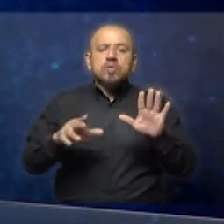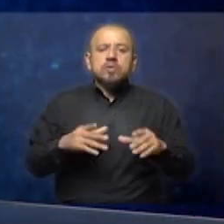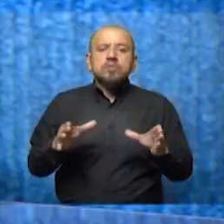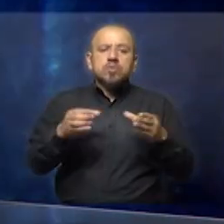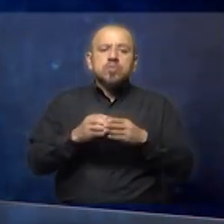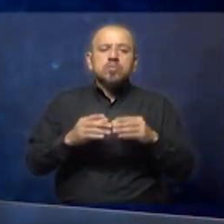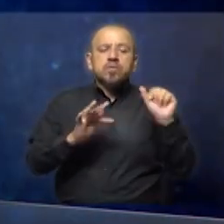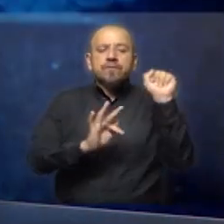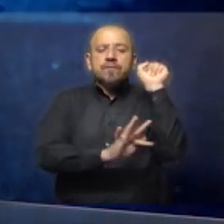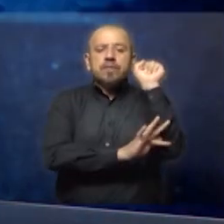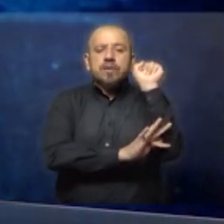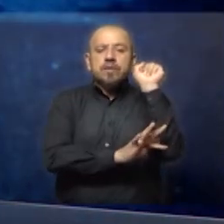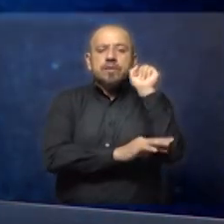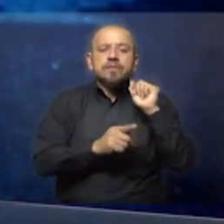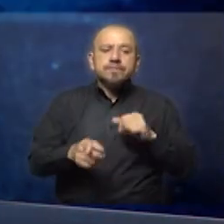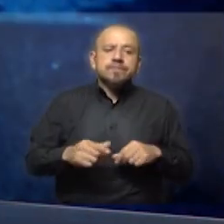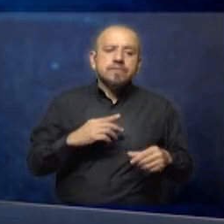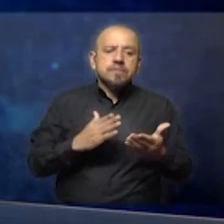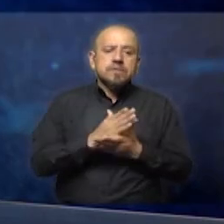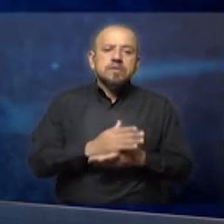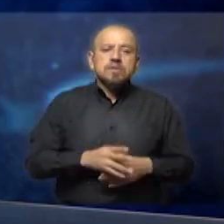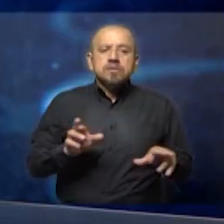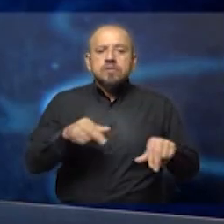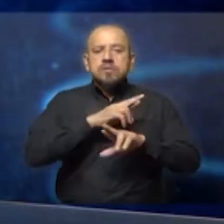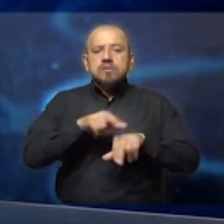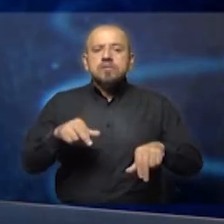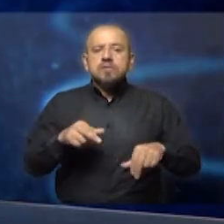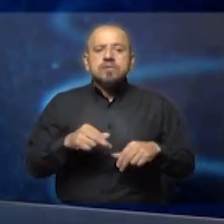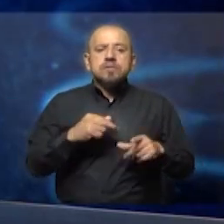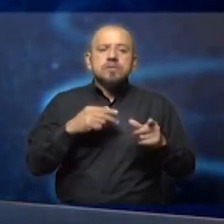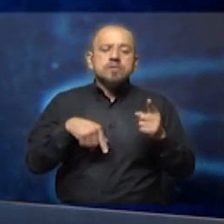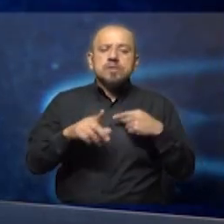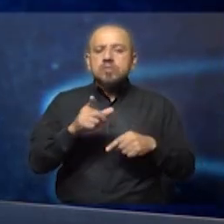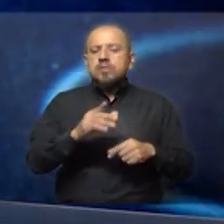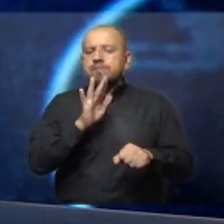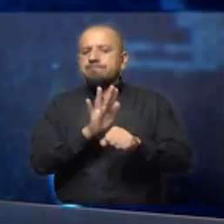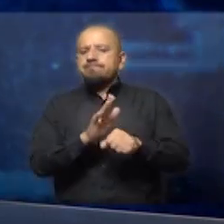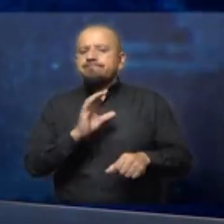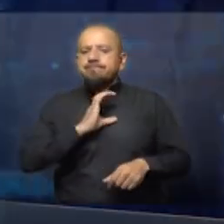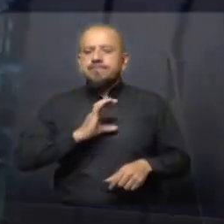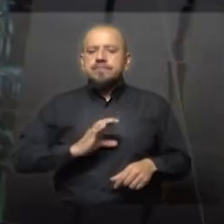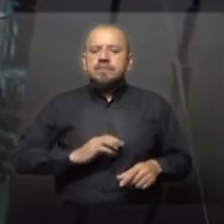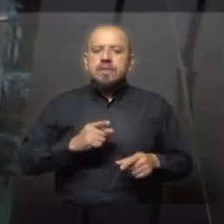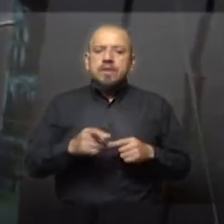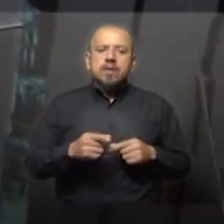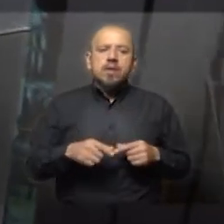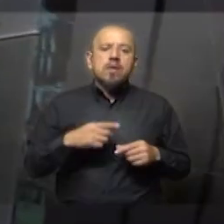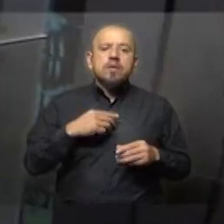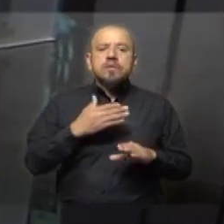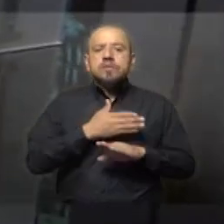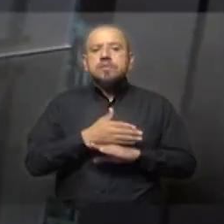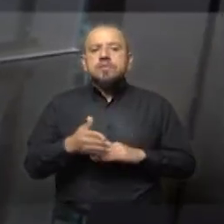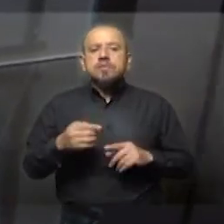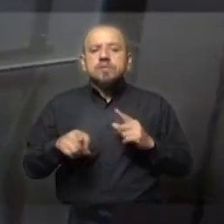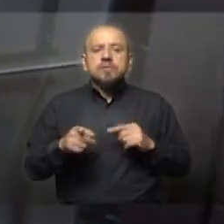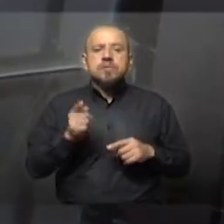movimiento feminista eso lo ha vivido y siempre lo ha rechazado no es una categorización que viene desde afuera nos